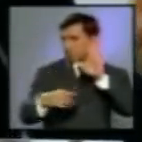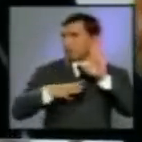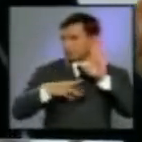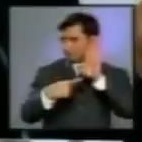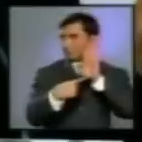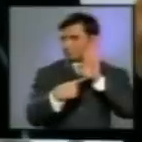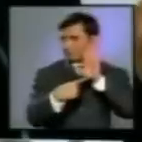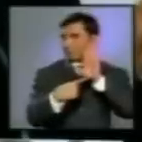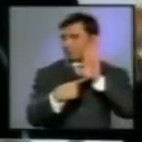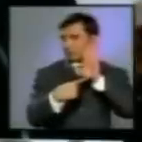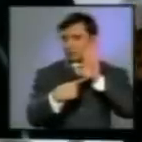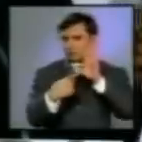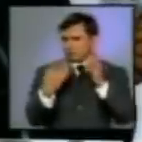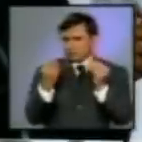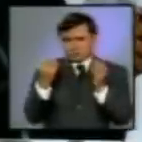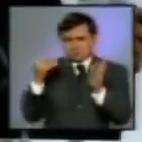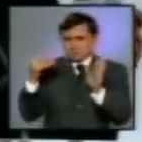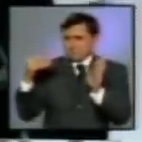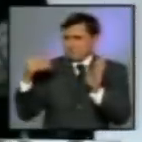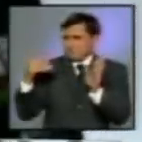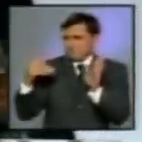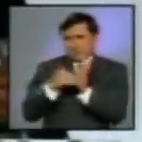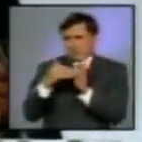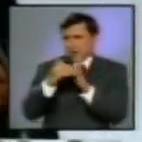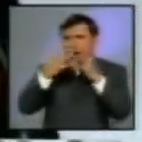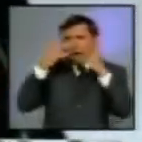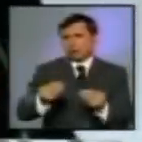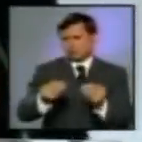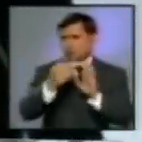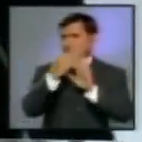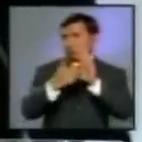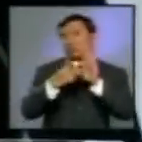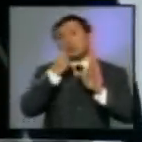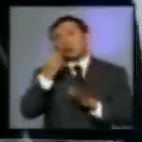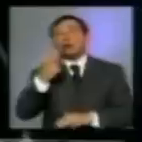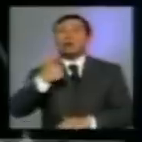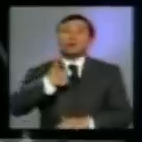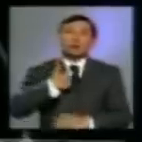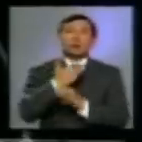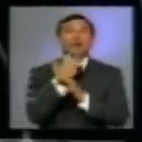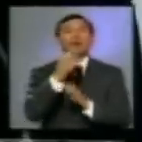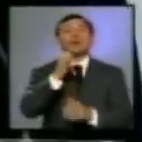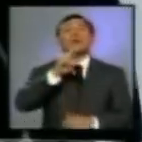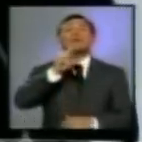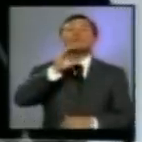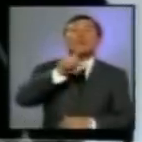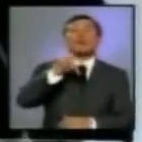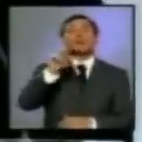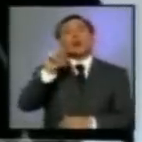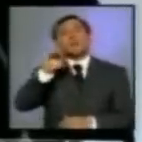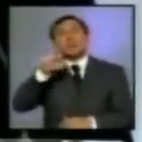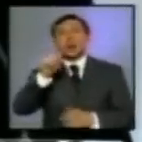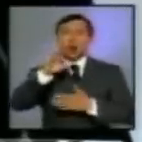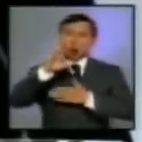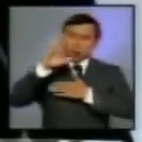Miles, millones de estas tarjetas. Yo, Erubiel Ávila, me comprometo a implementar los siguientes programas sociales